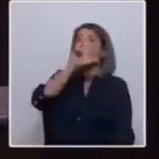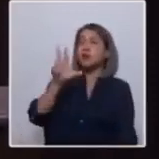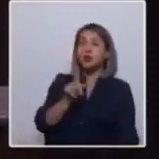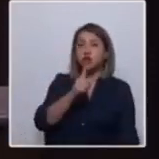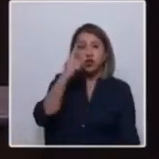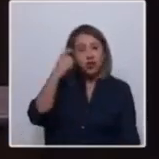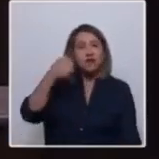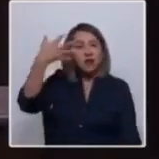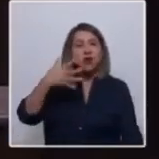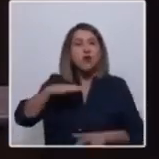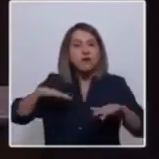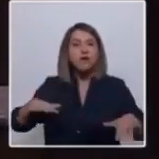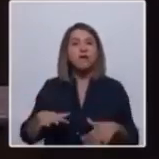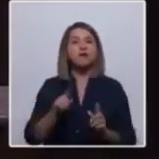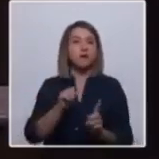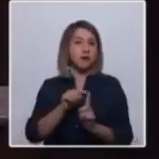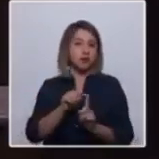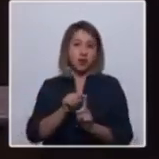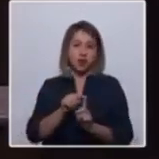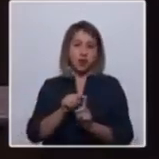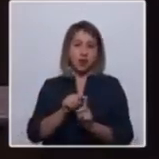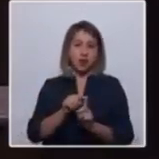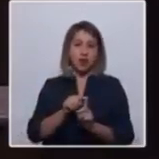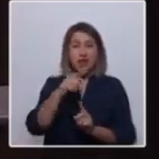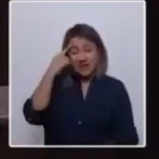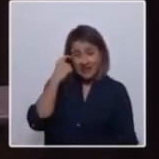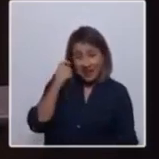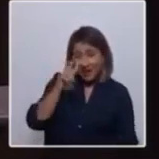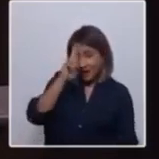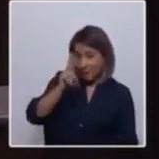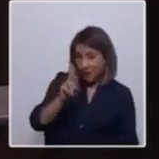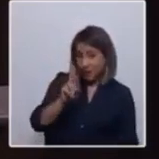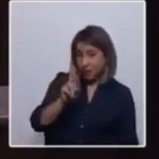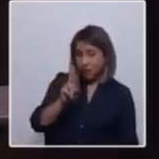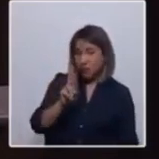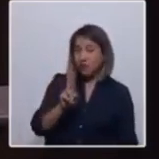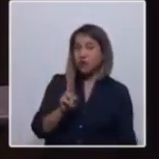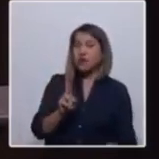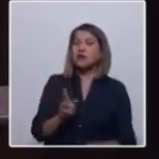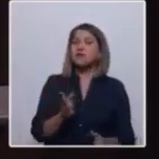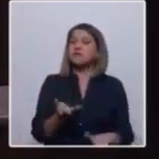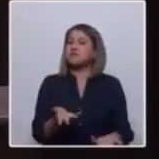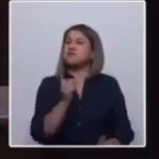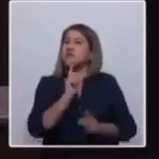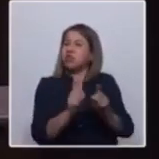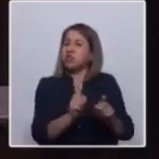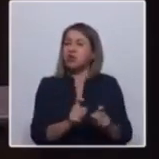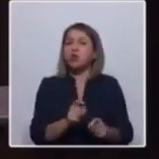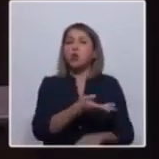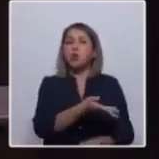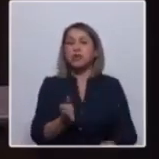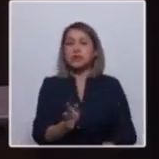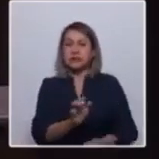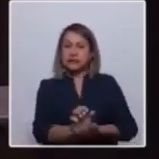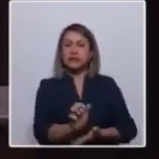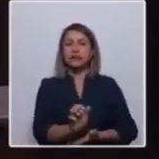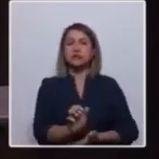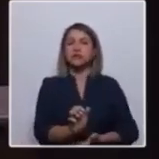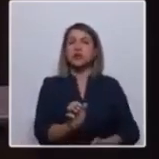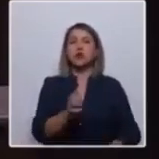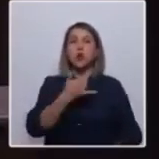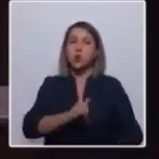el valor del esfuerzo personal, ni en el respeto de la palabra empeñada, pero sobre todo ustedes desprecian ser